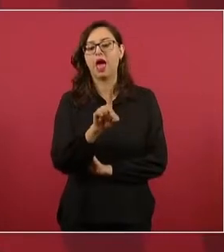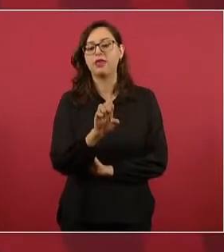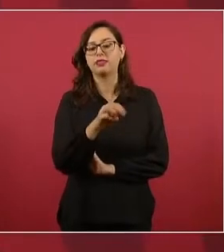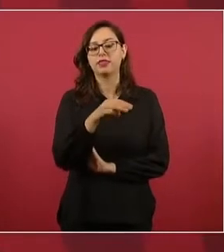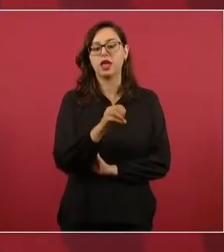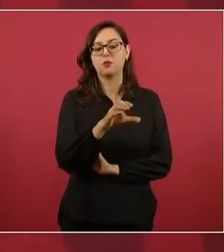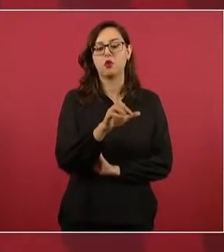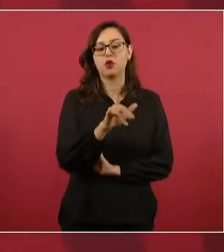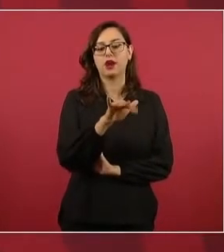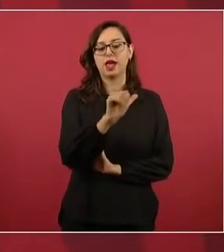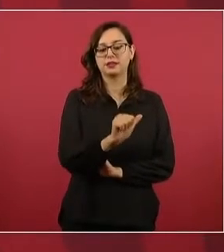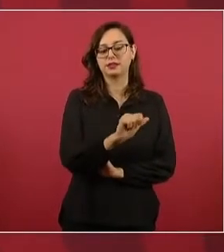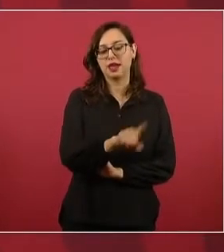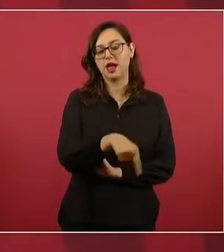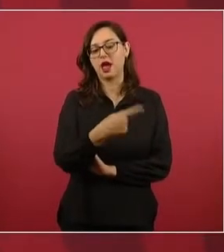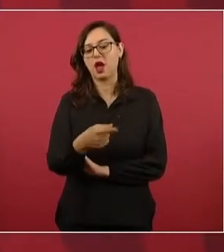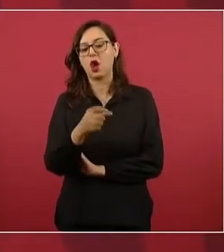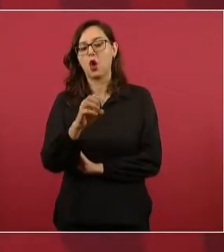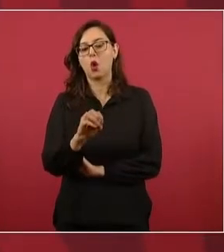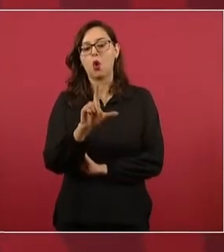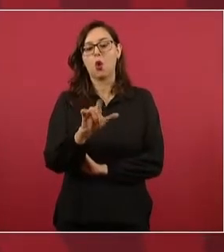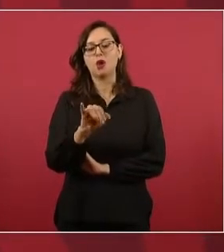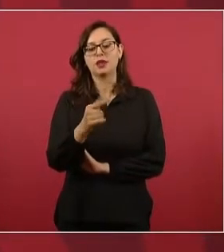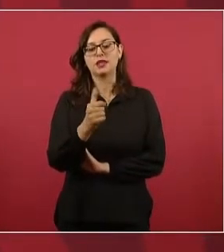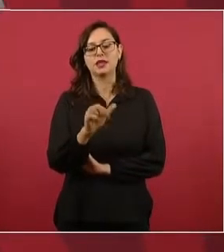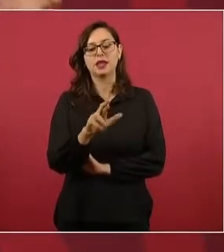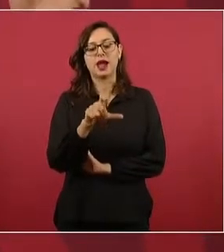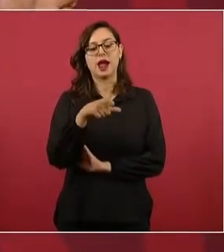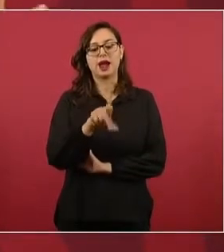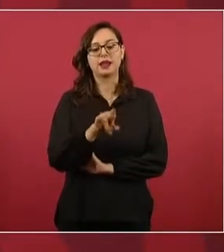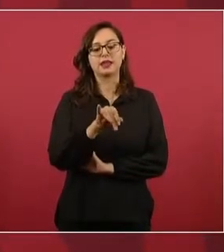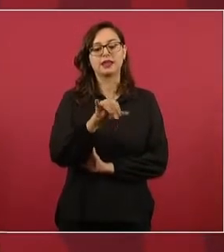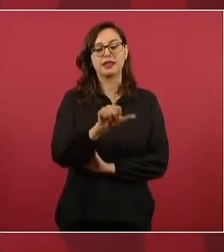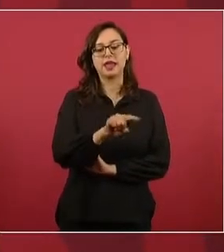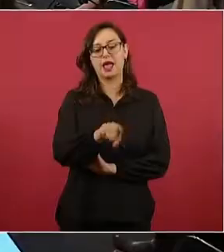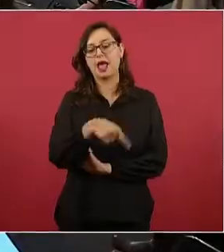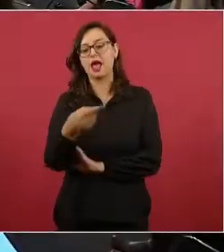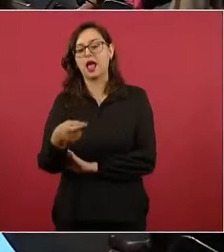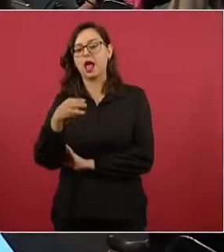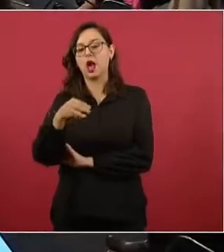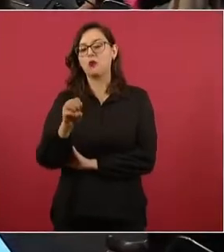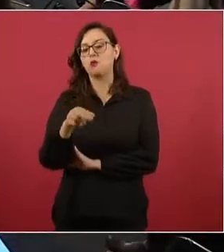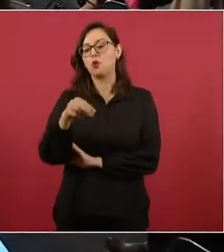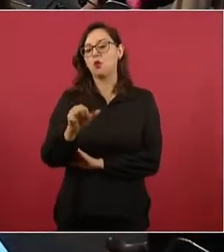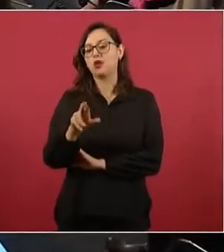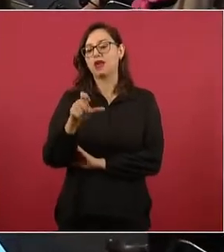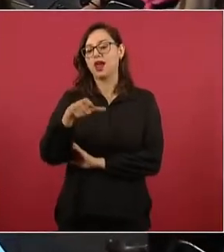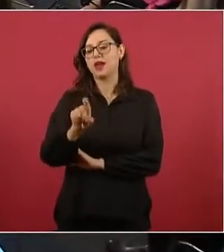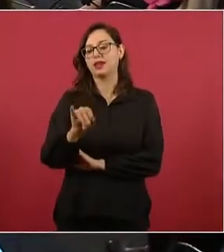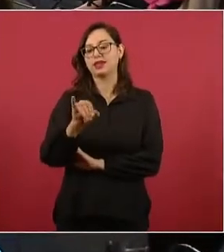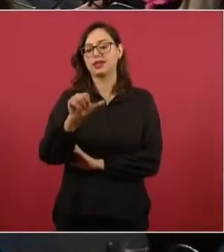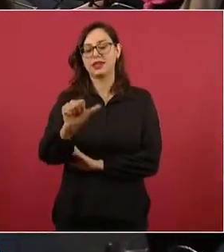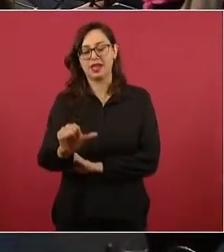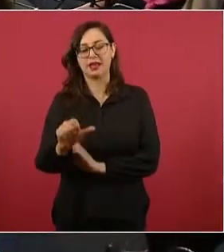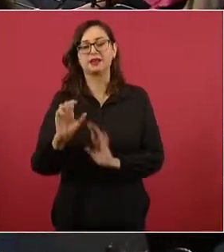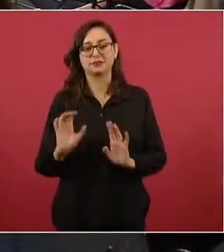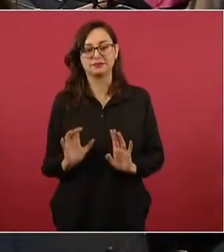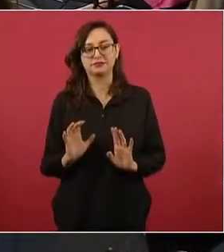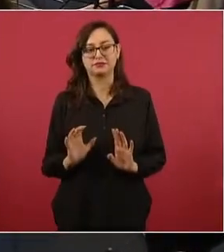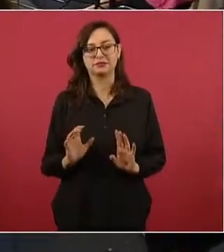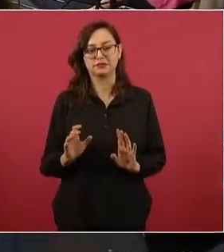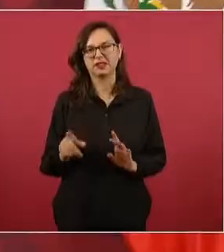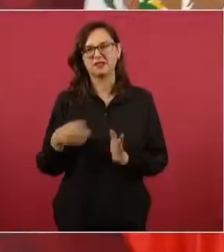la monarquía, no recuerdo ahora las 6, pero ahí queda de